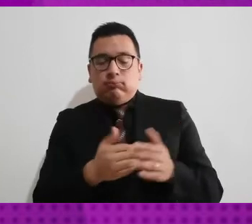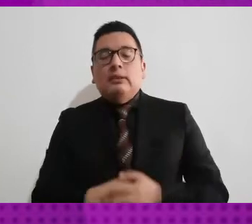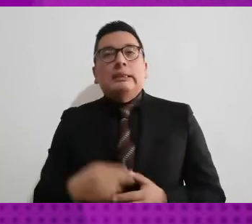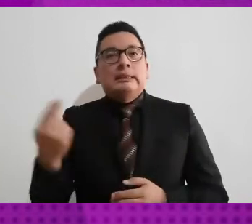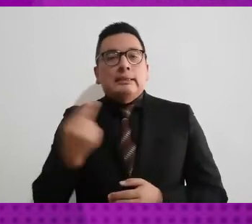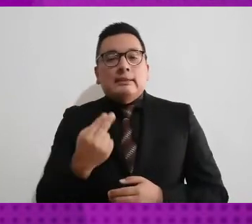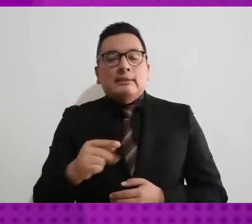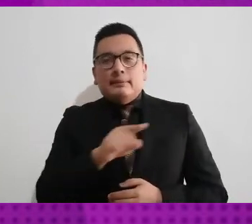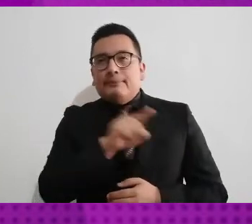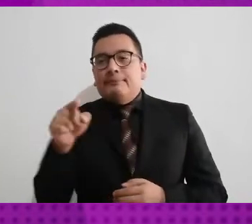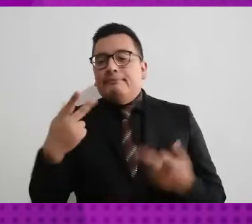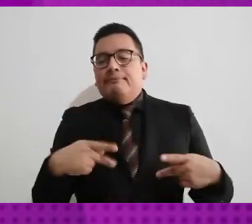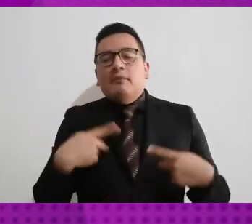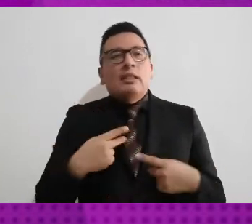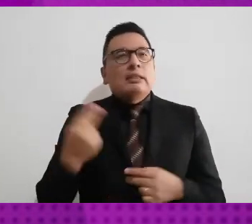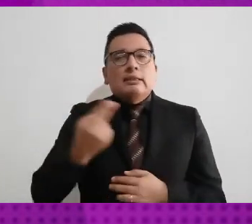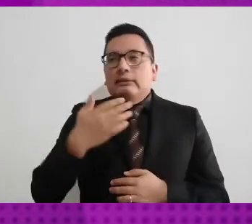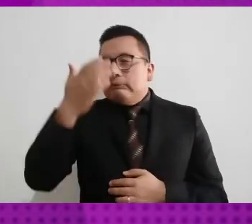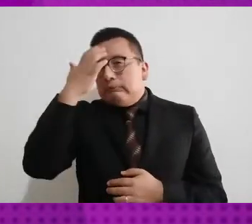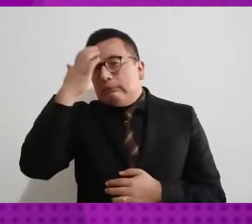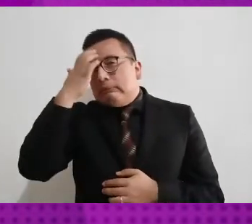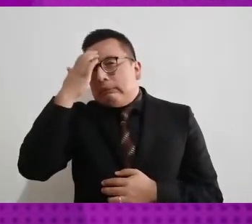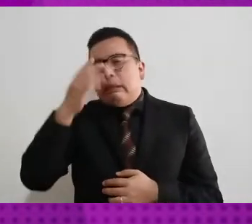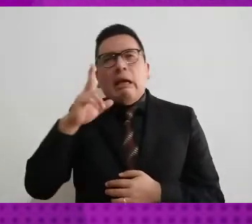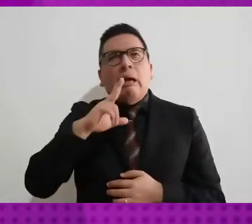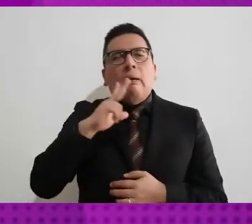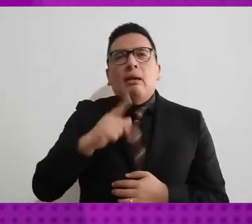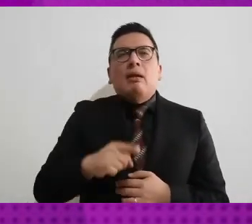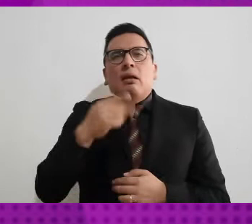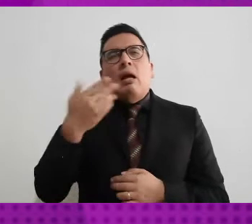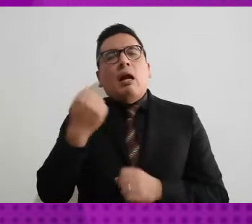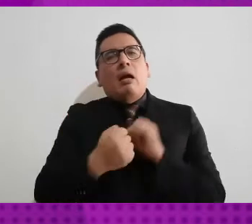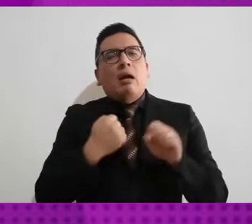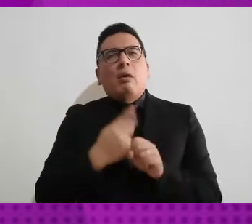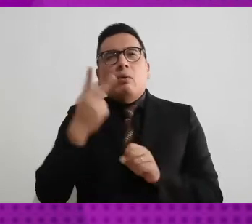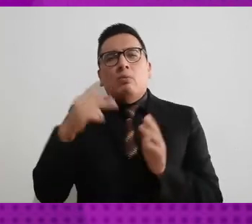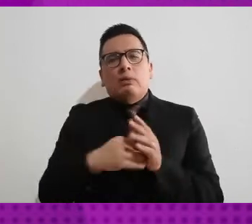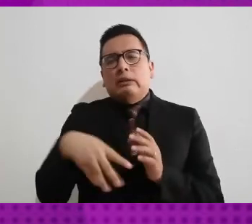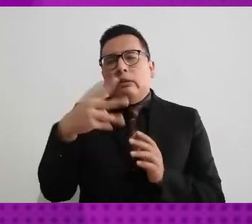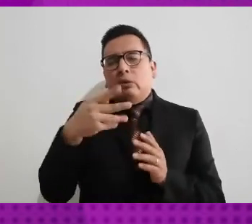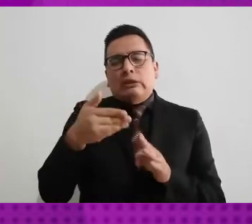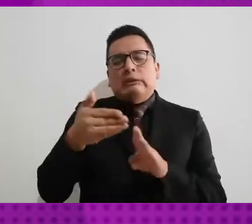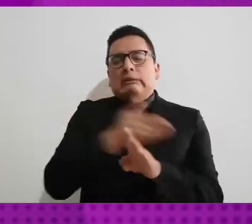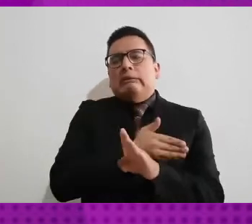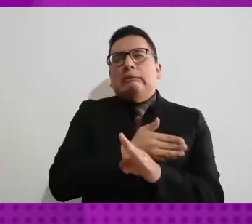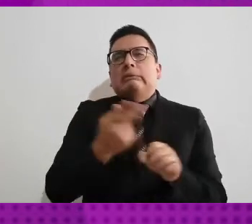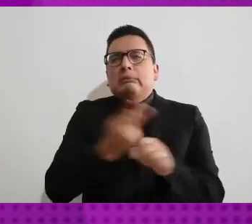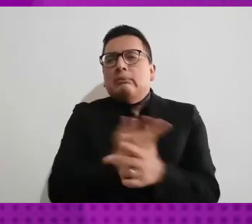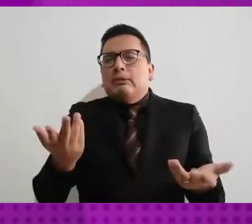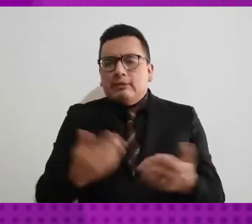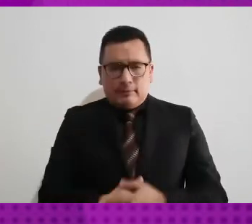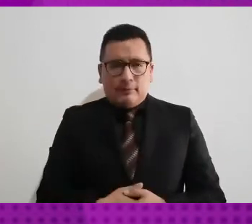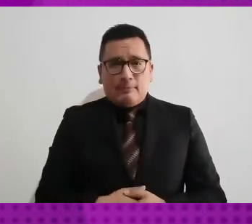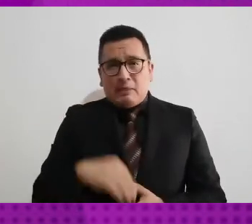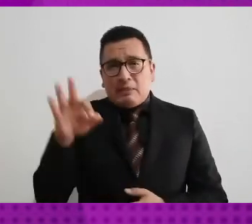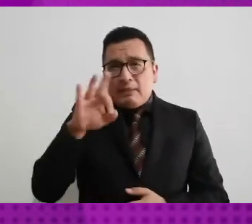que el auditorio pues conozca los antecedentes de dicha reforma, y para ello